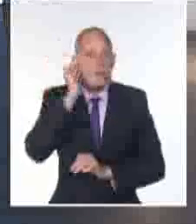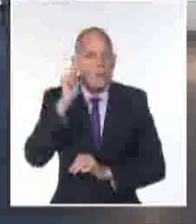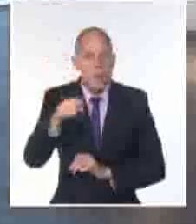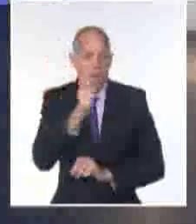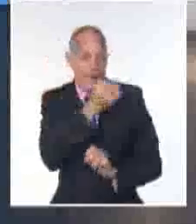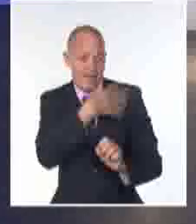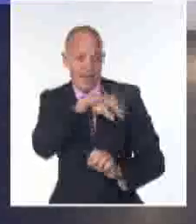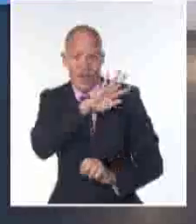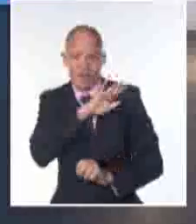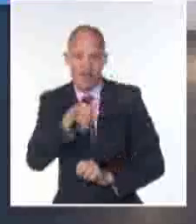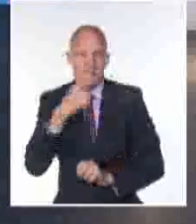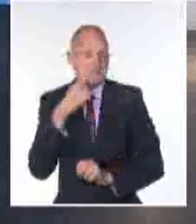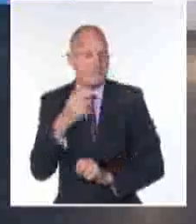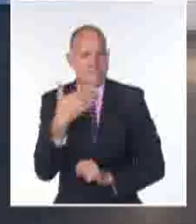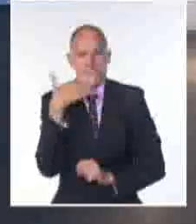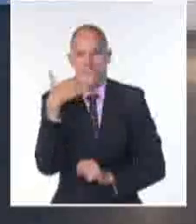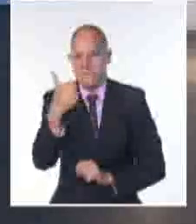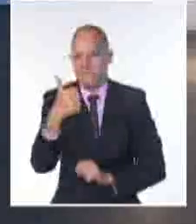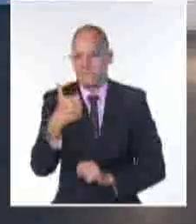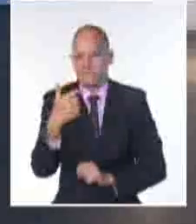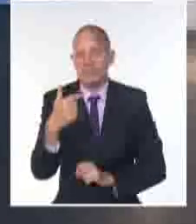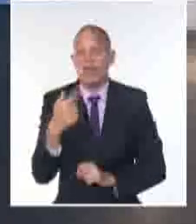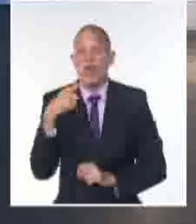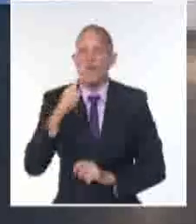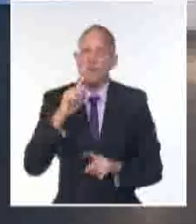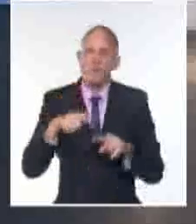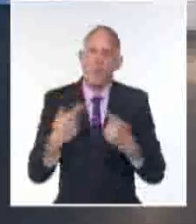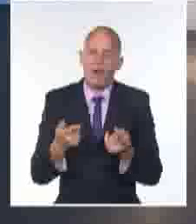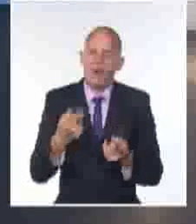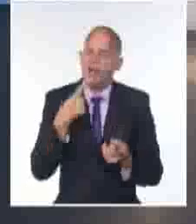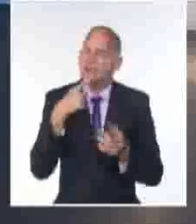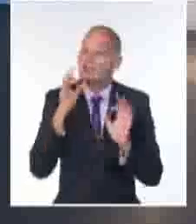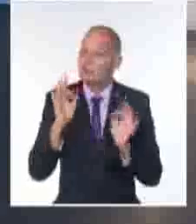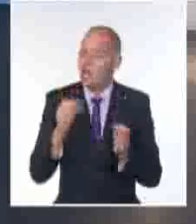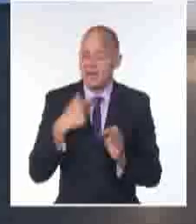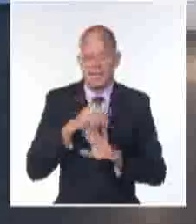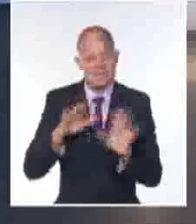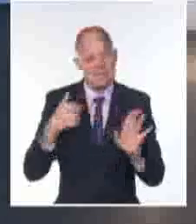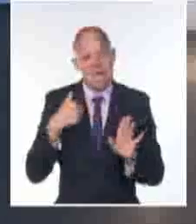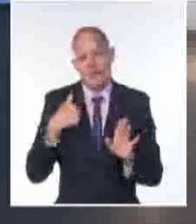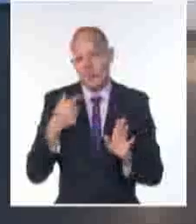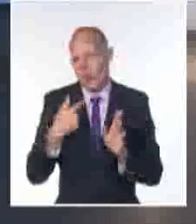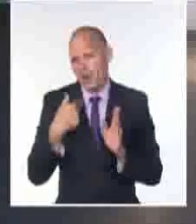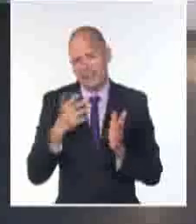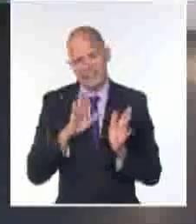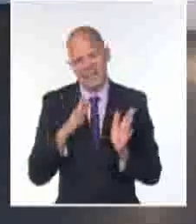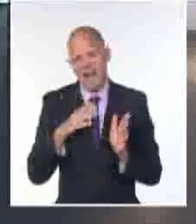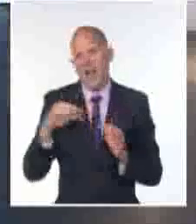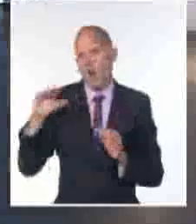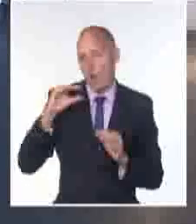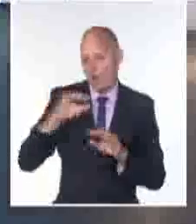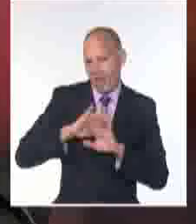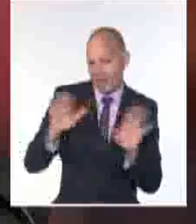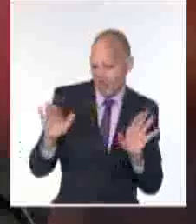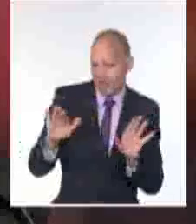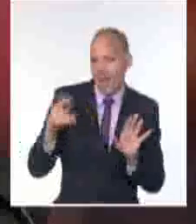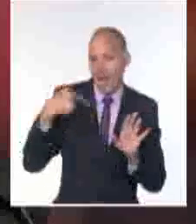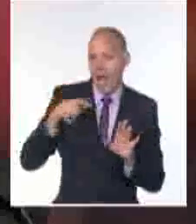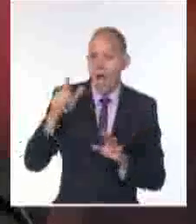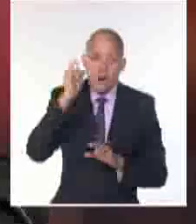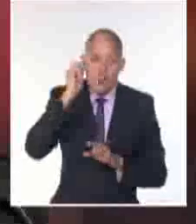habitual conferencia matutina el jefe de estado saliente también anunció su retiro de la vida política tras juramentar a su